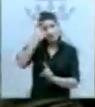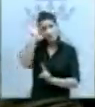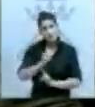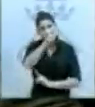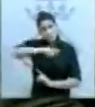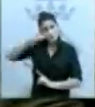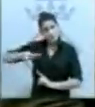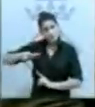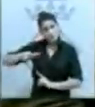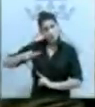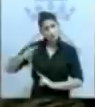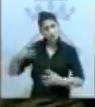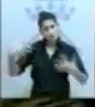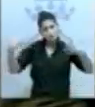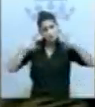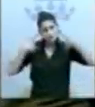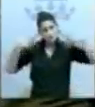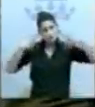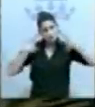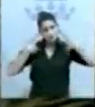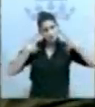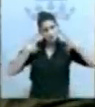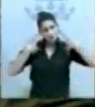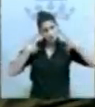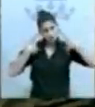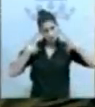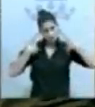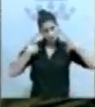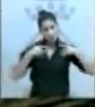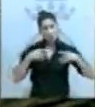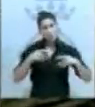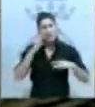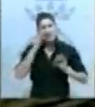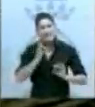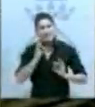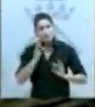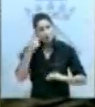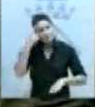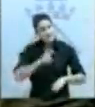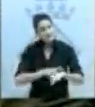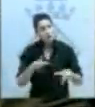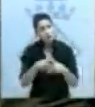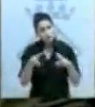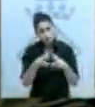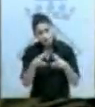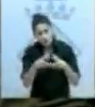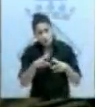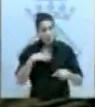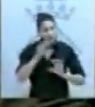que sufren el daño producido por riesgos psicosociales, tanto en los casos de